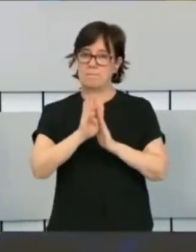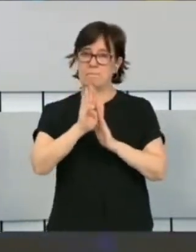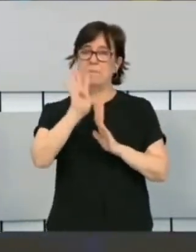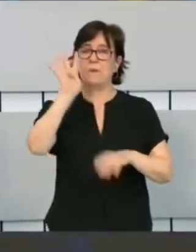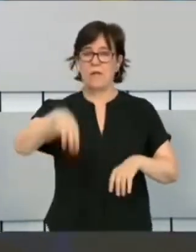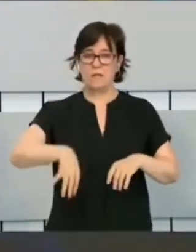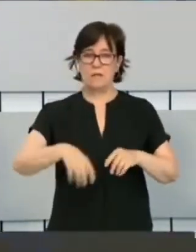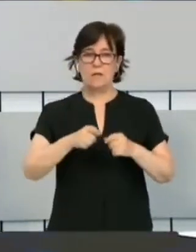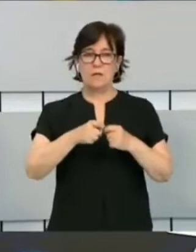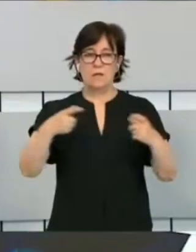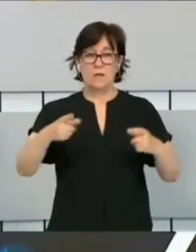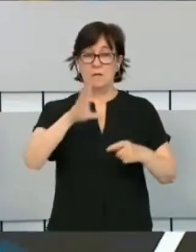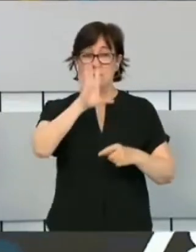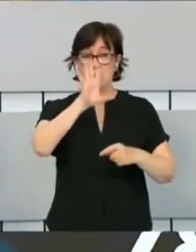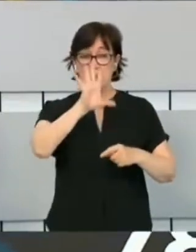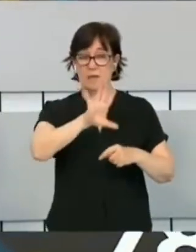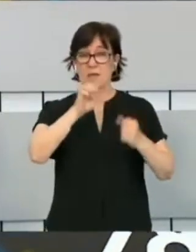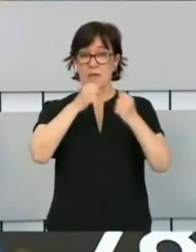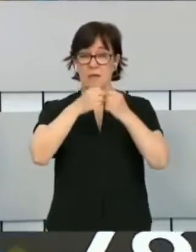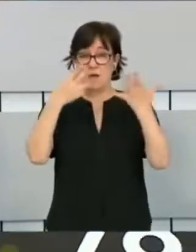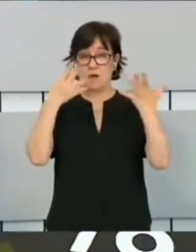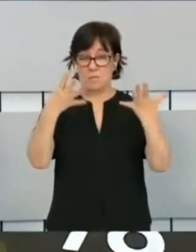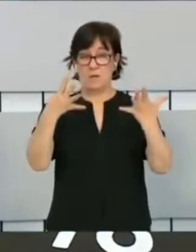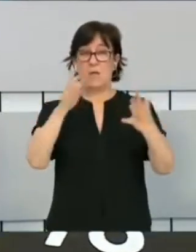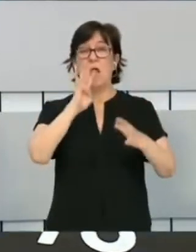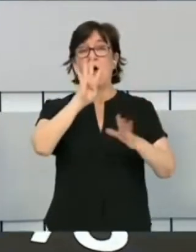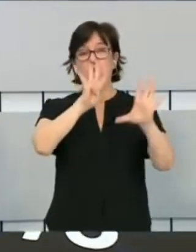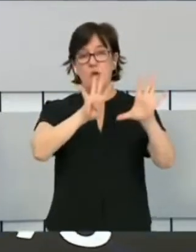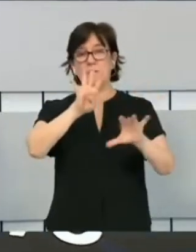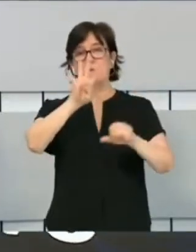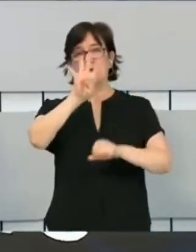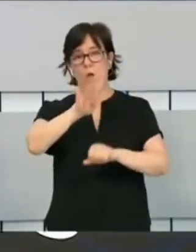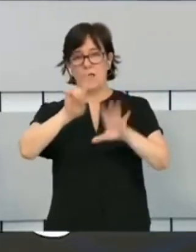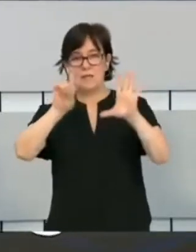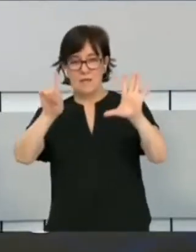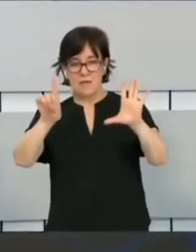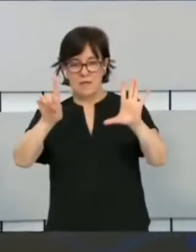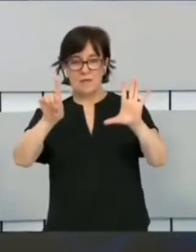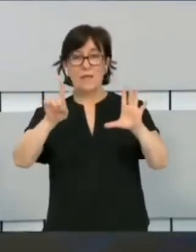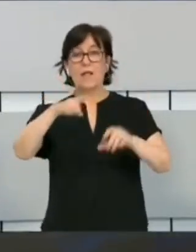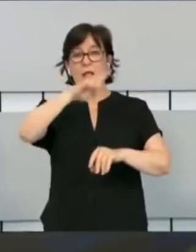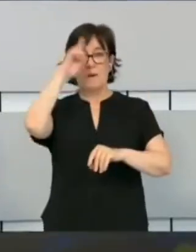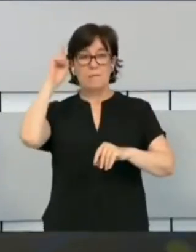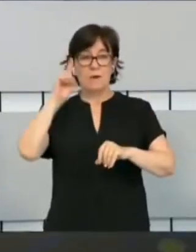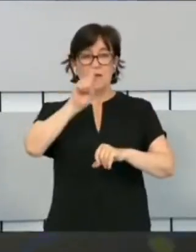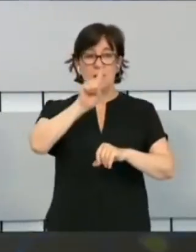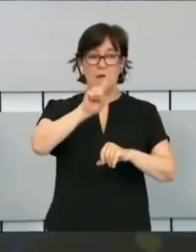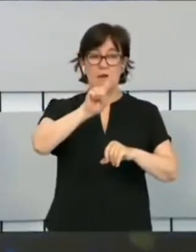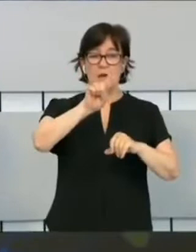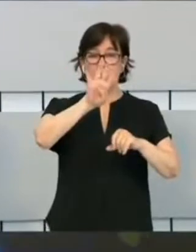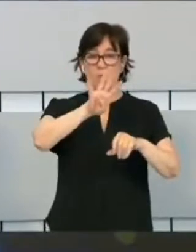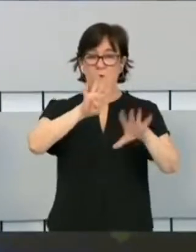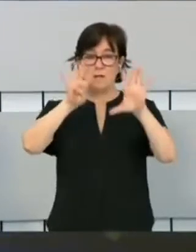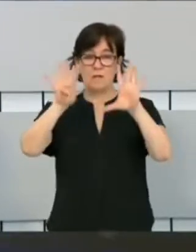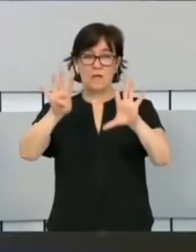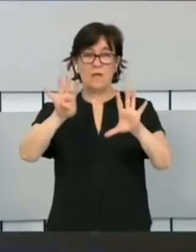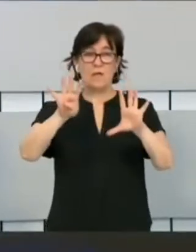En Cataluña aumenta de 529 a 946. Vemos en Madrid de